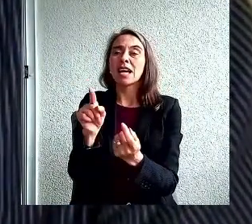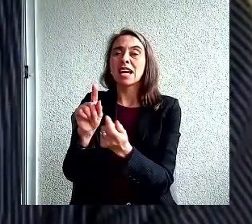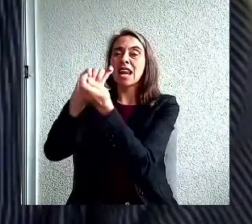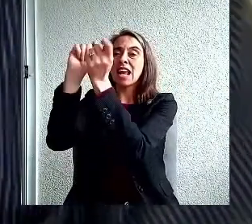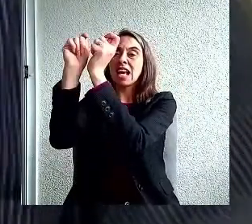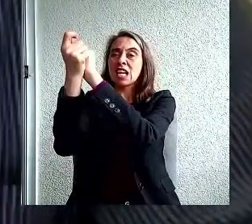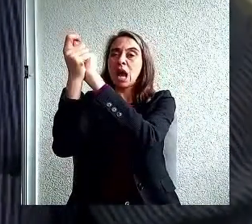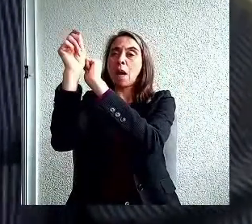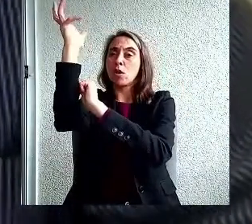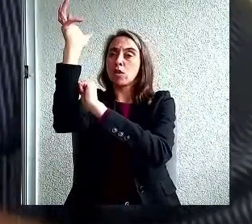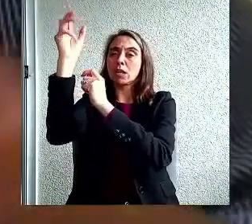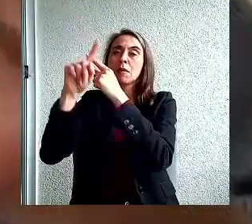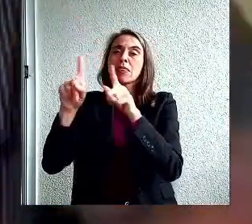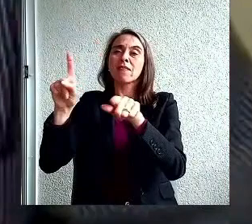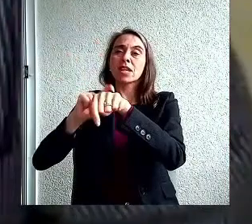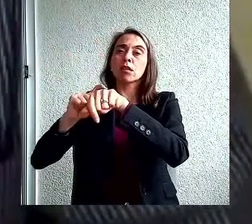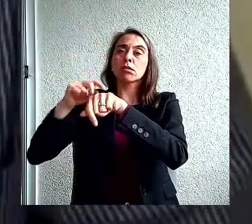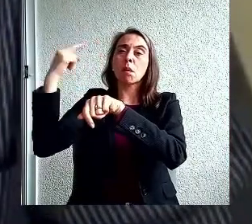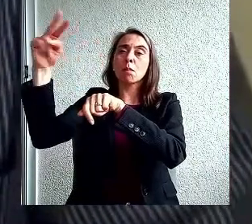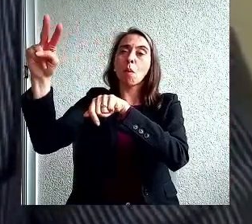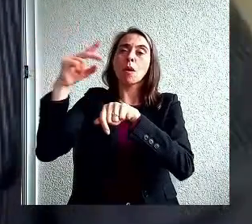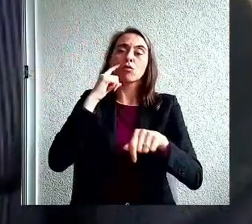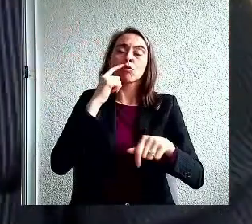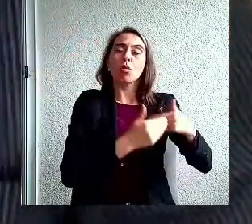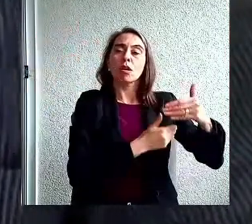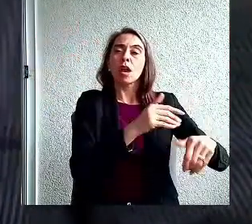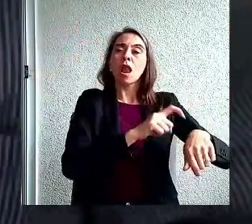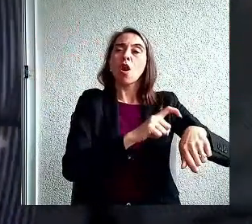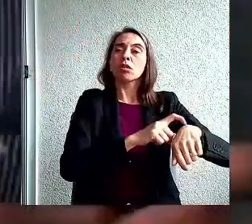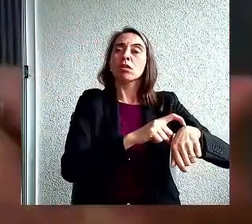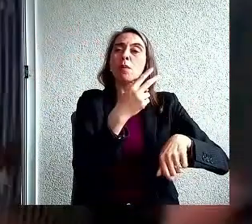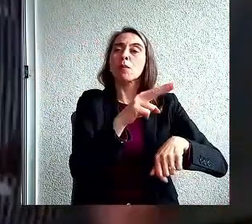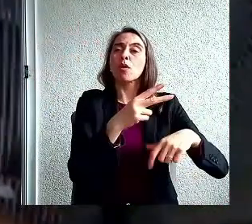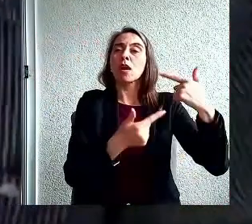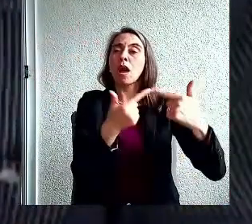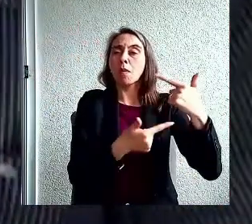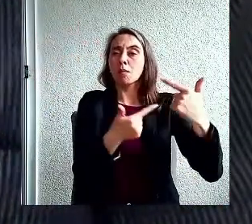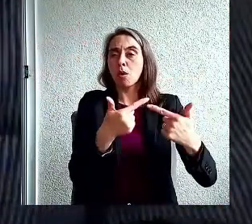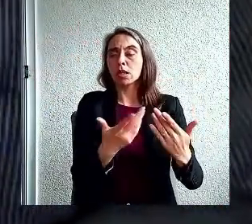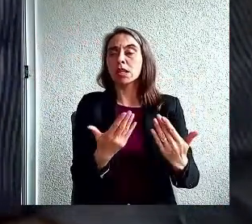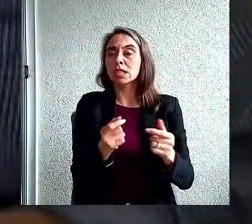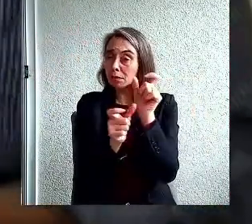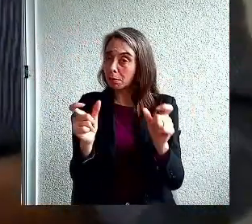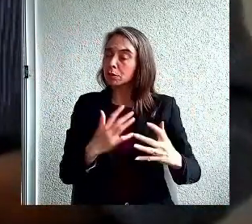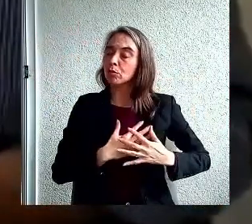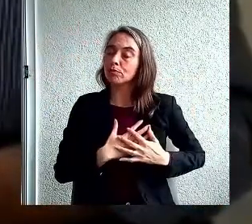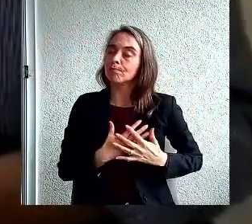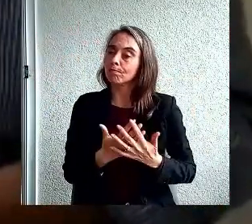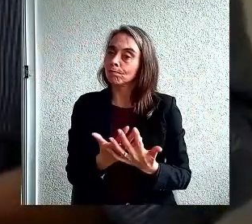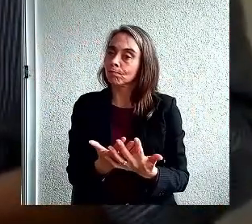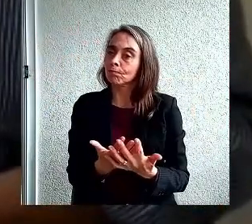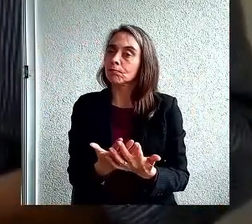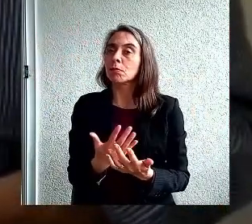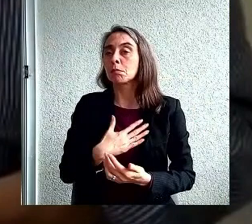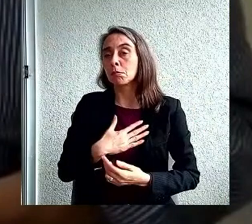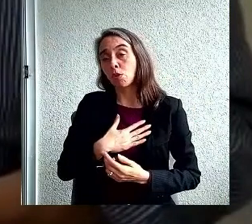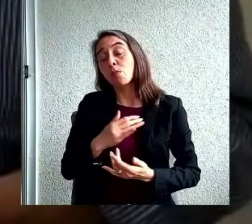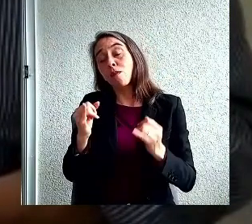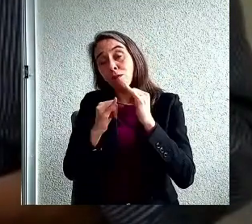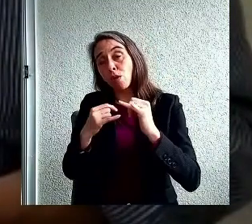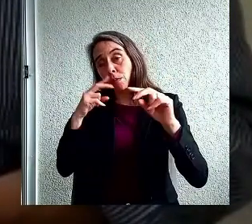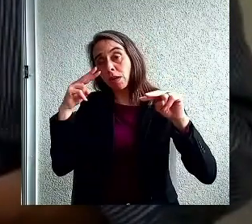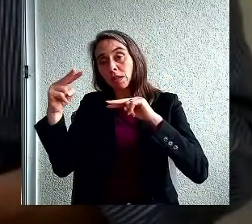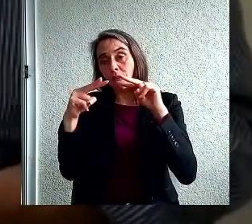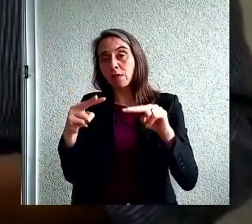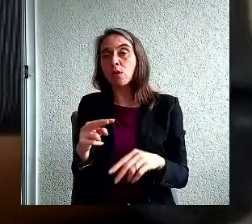Esa es por lo menos mi visión. Nos queda un tiempito para una reflexión adicional. Siempre cuando uno